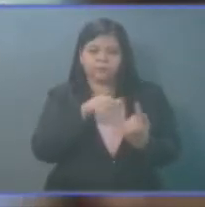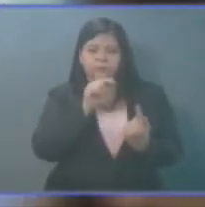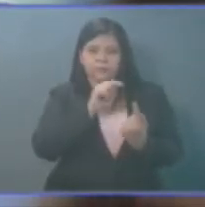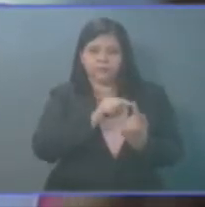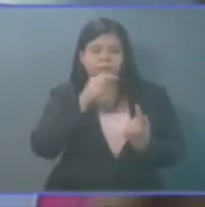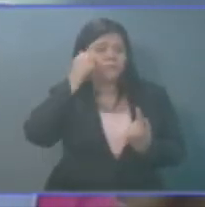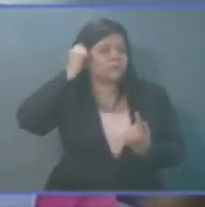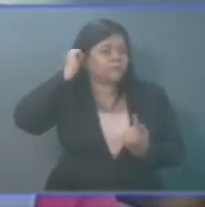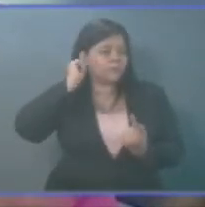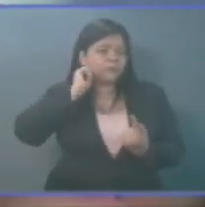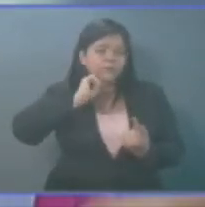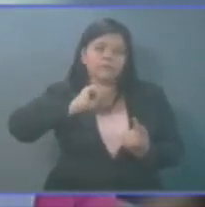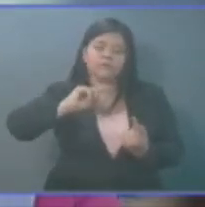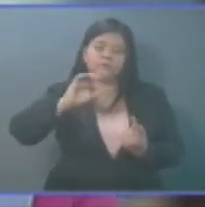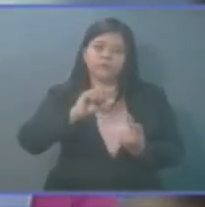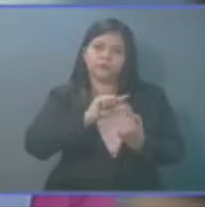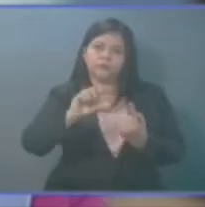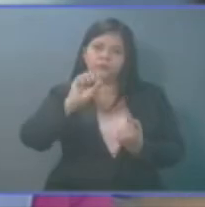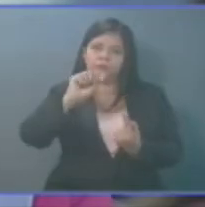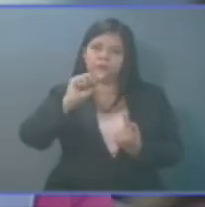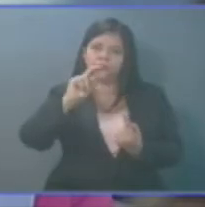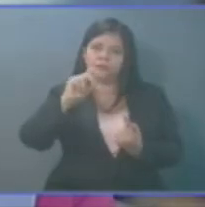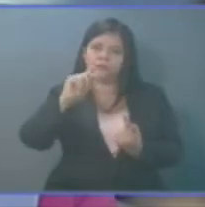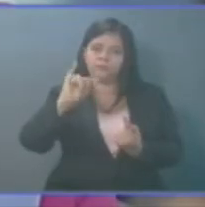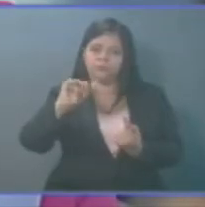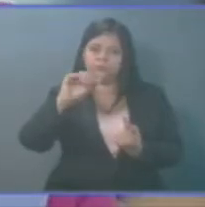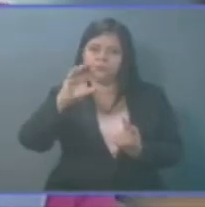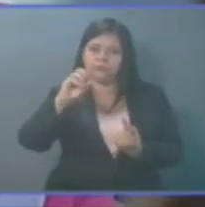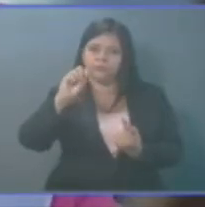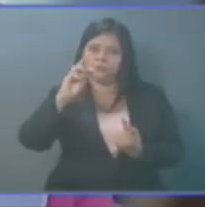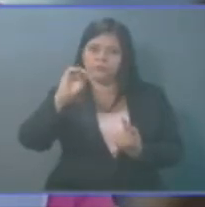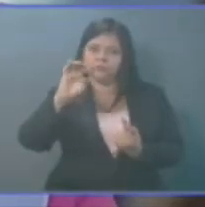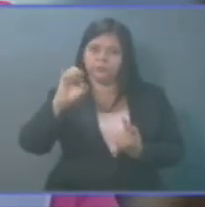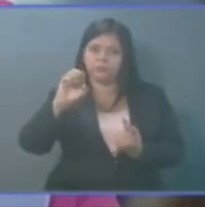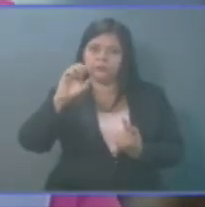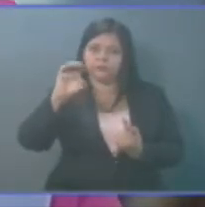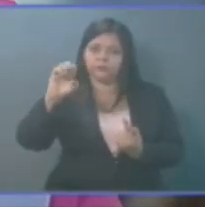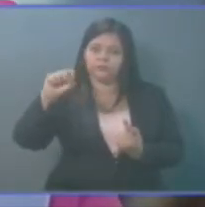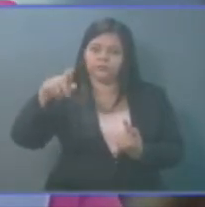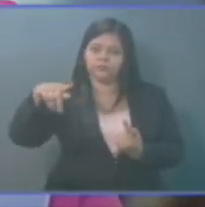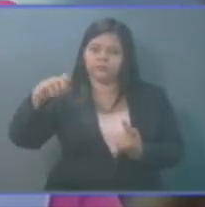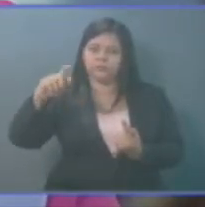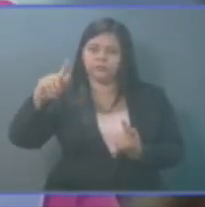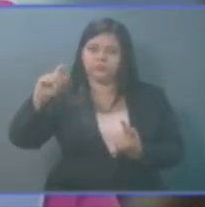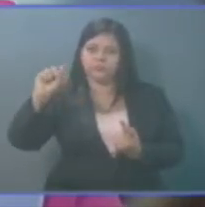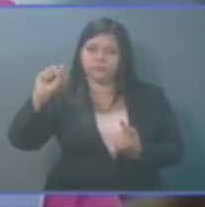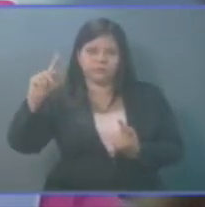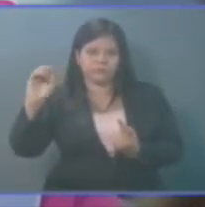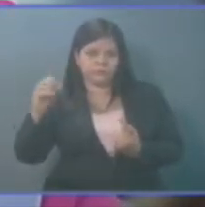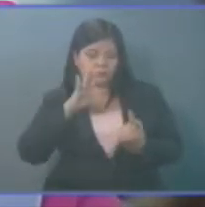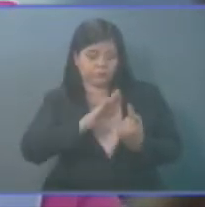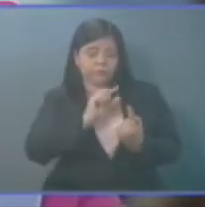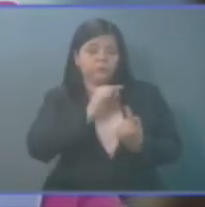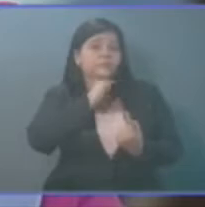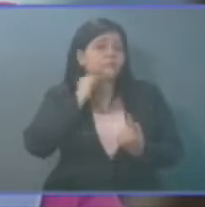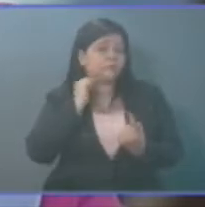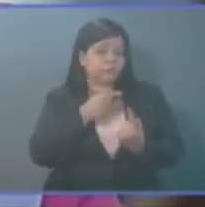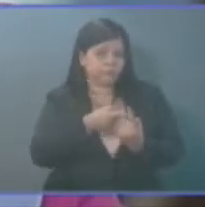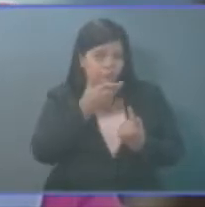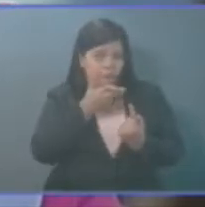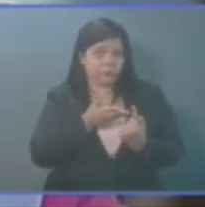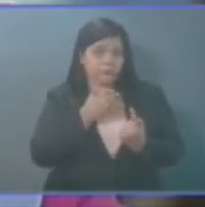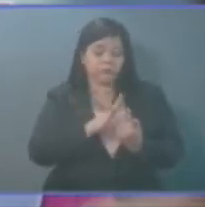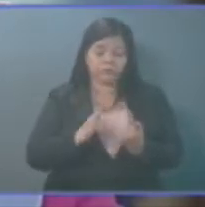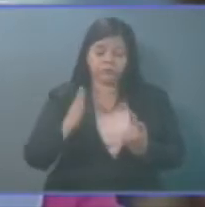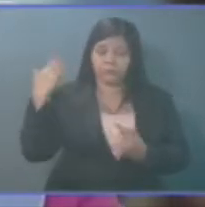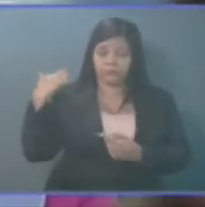italiano Santi Cosme Espesoto Samuner, cuyo legado pastoral lo